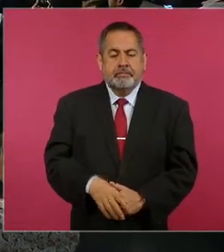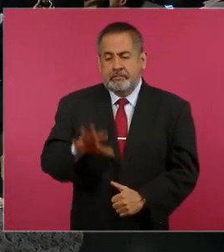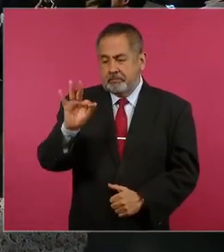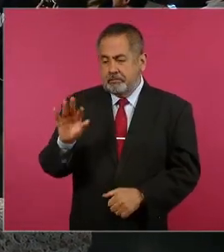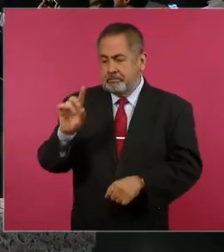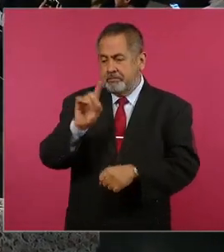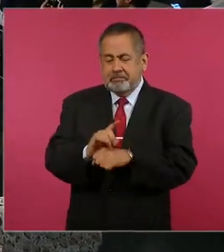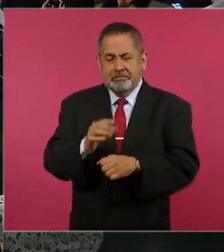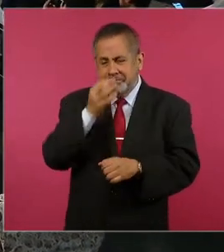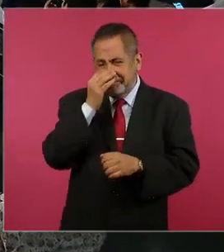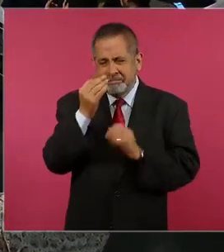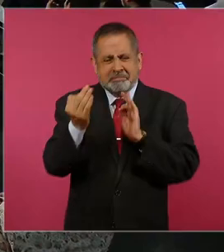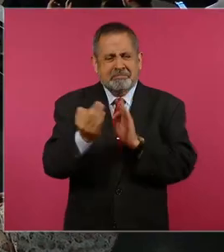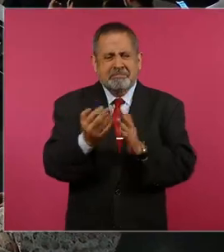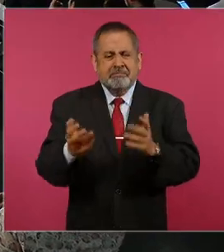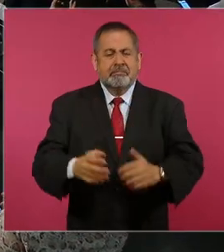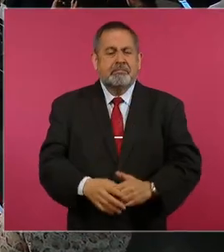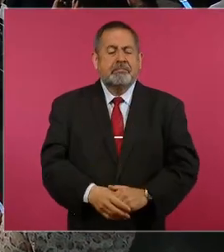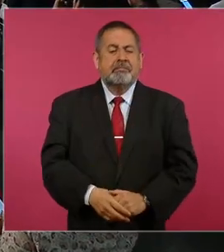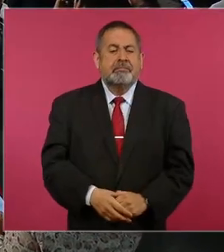40 días.